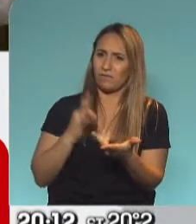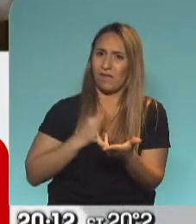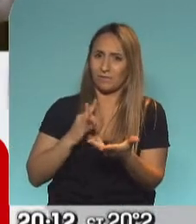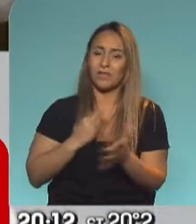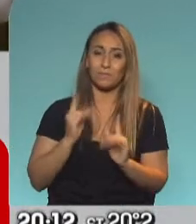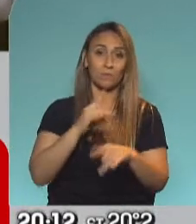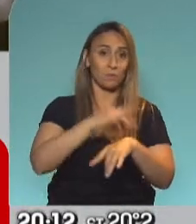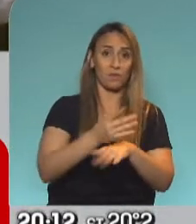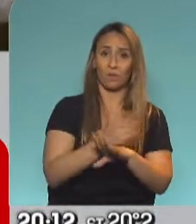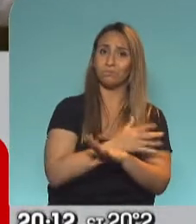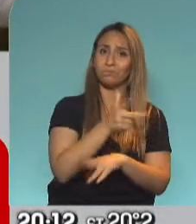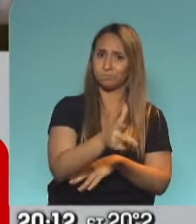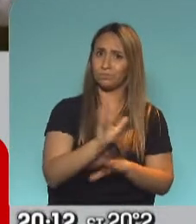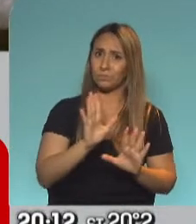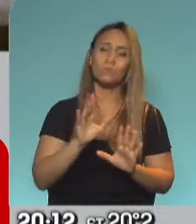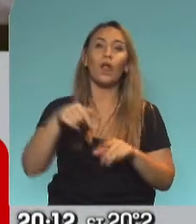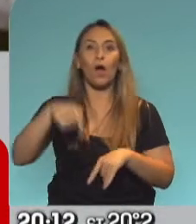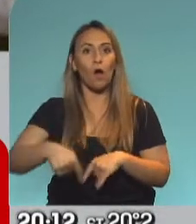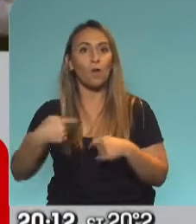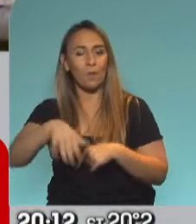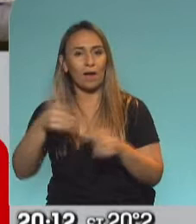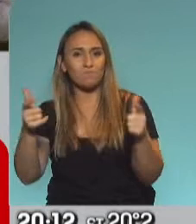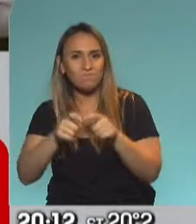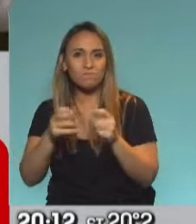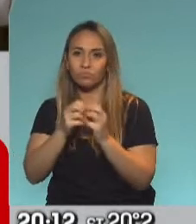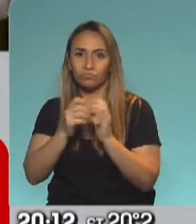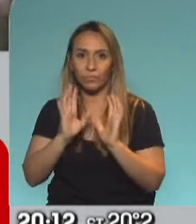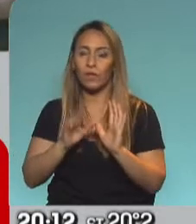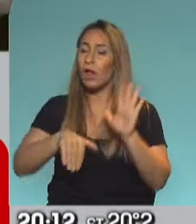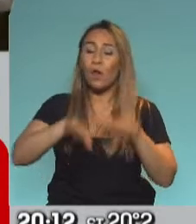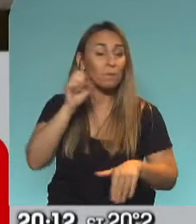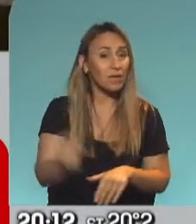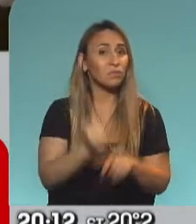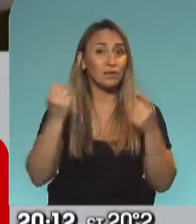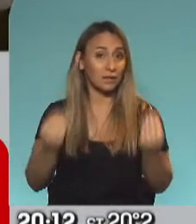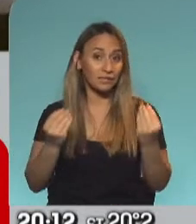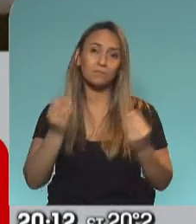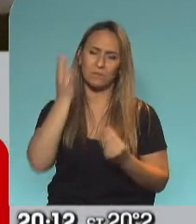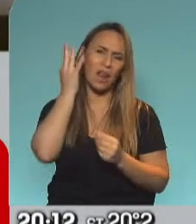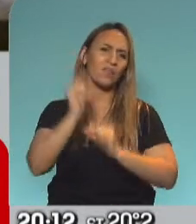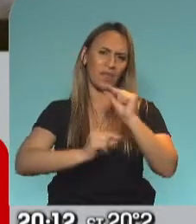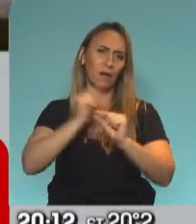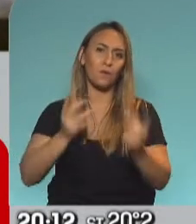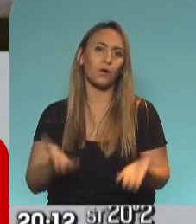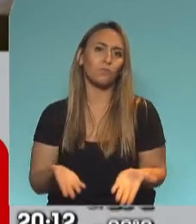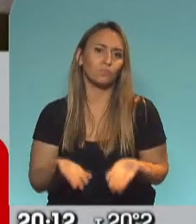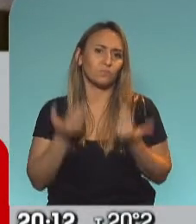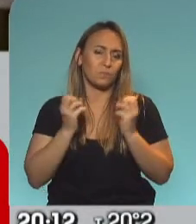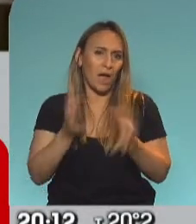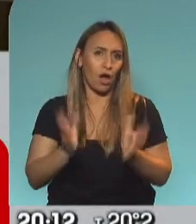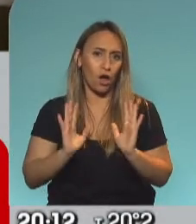por verse. Hoy lo más importante es que Maradona está recuperándose no solo de la operación, sino que